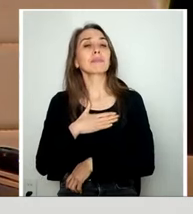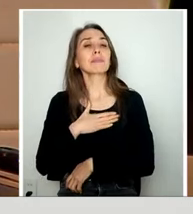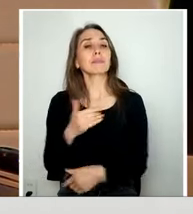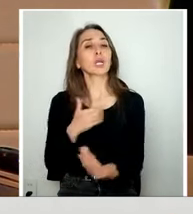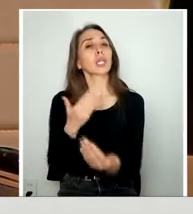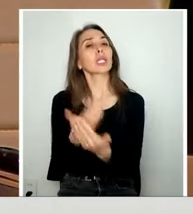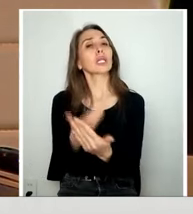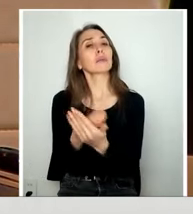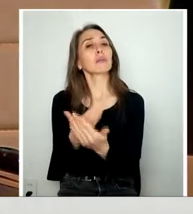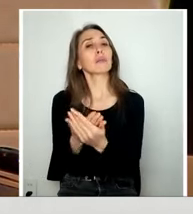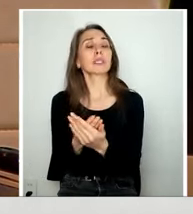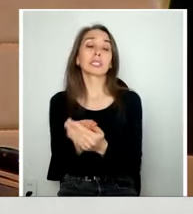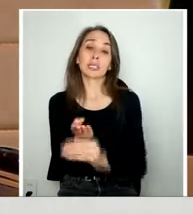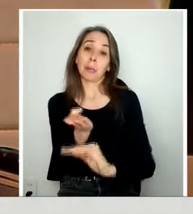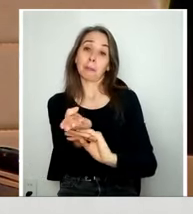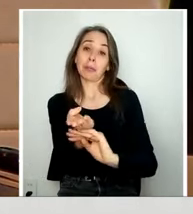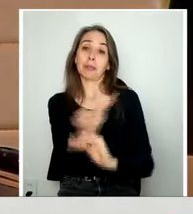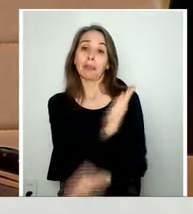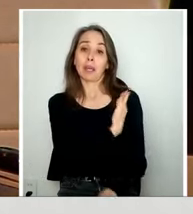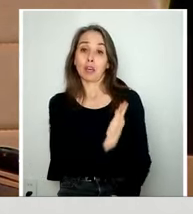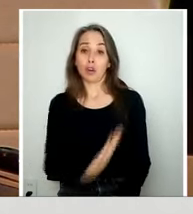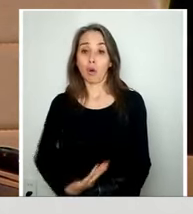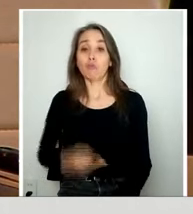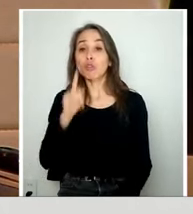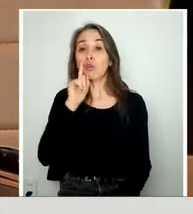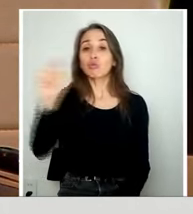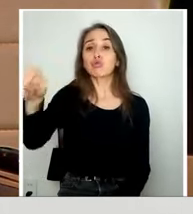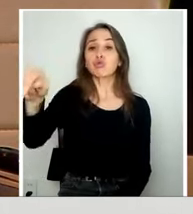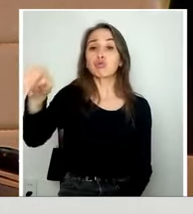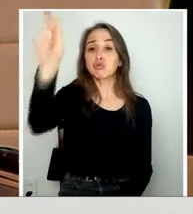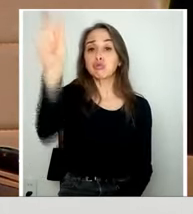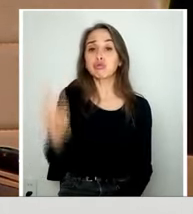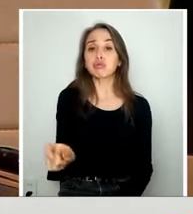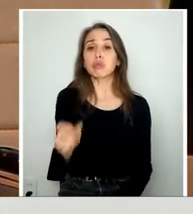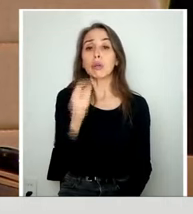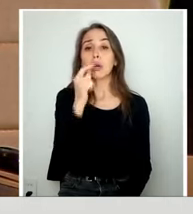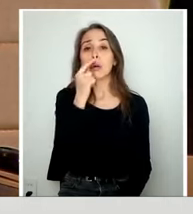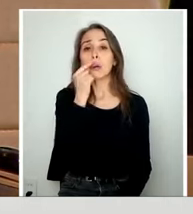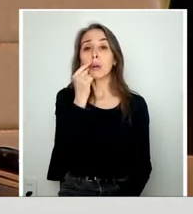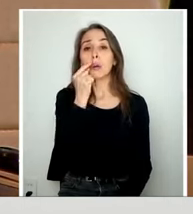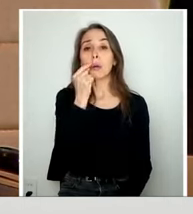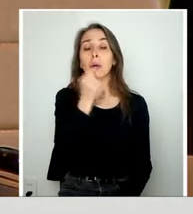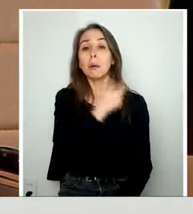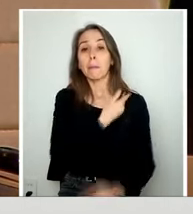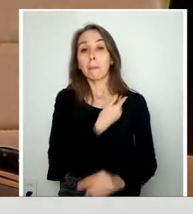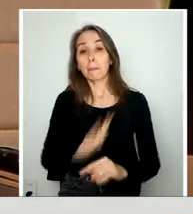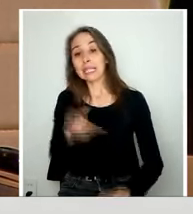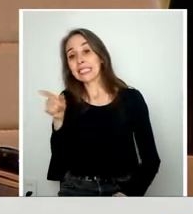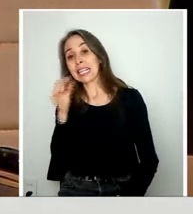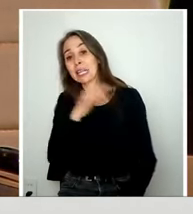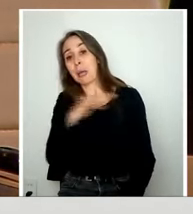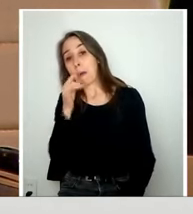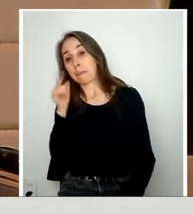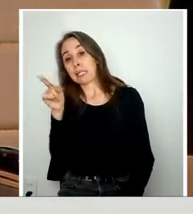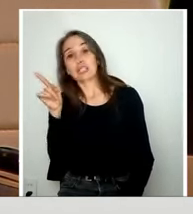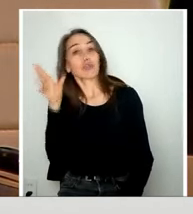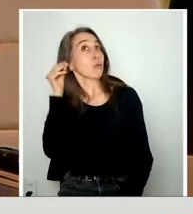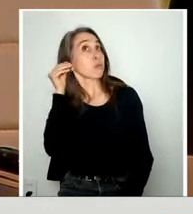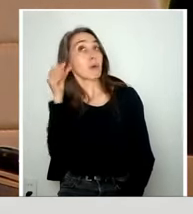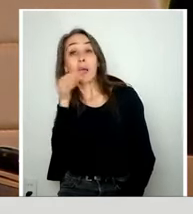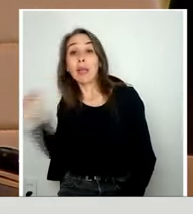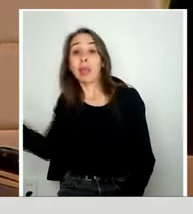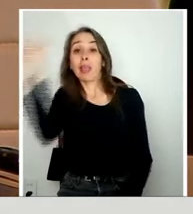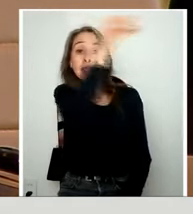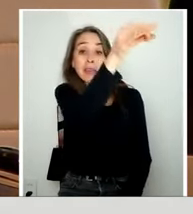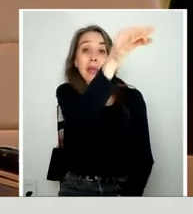solicitar al gobierno y en este caso al presidente a través del ministro que